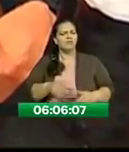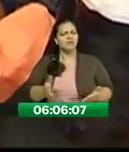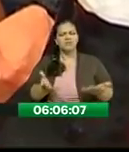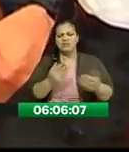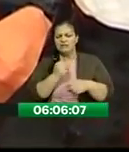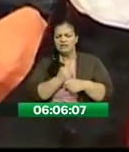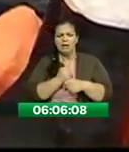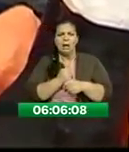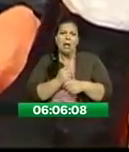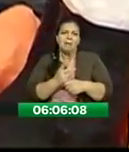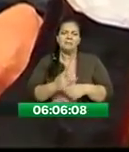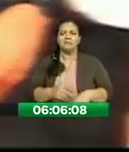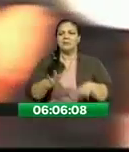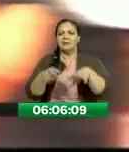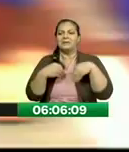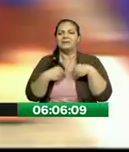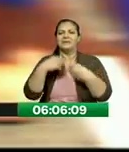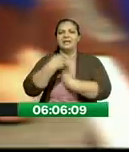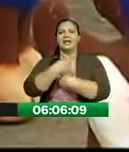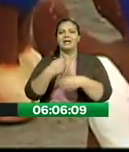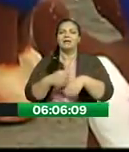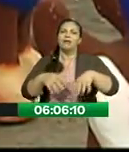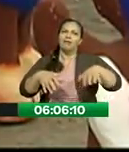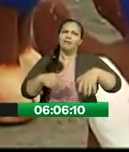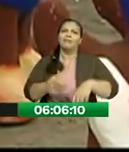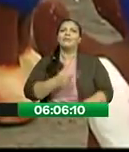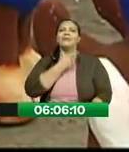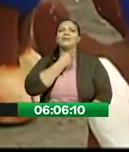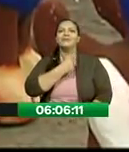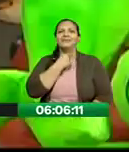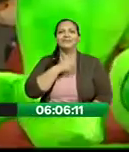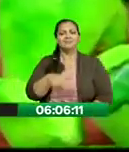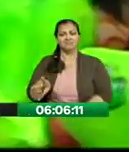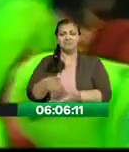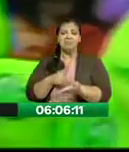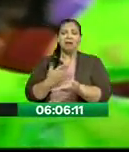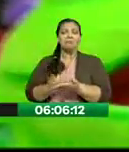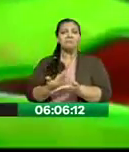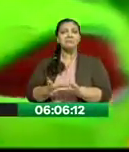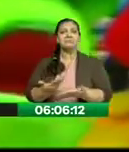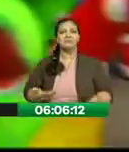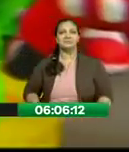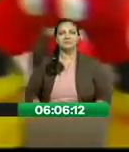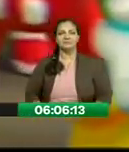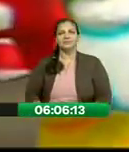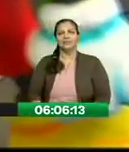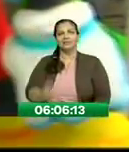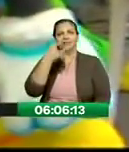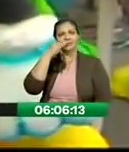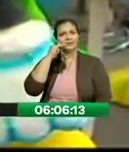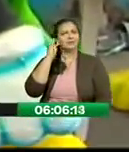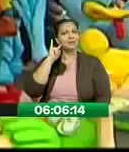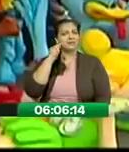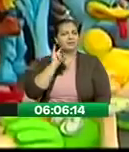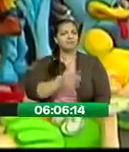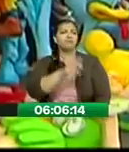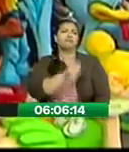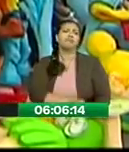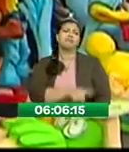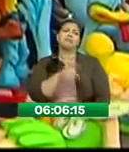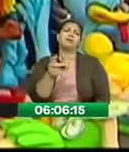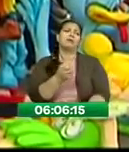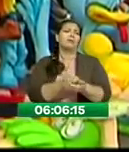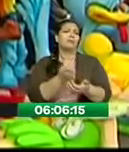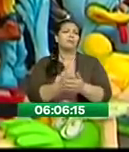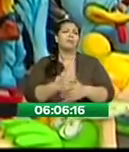te paguen por hacer algo que te gusta, ¿verdad? Si los niños de casa le piden un monigote para cerrar el año, usted cuenta con